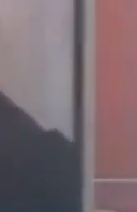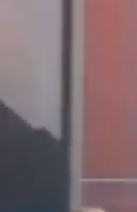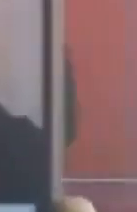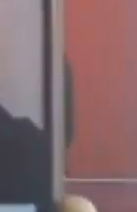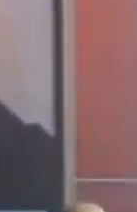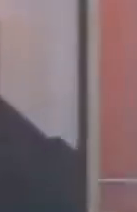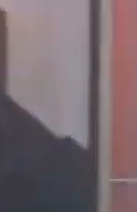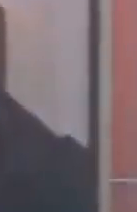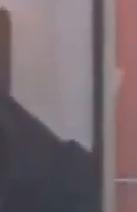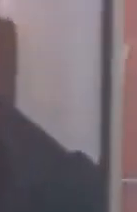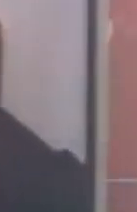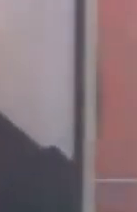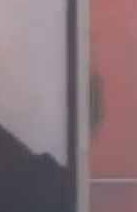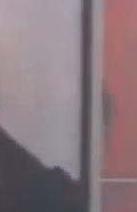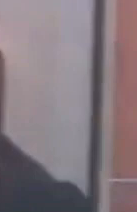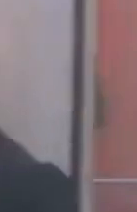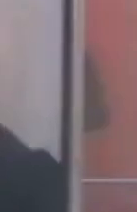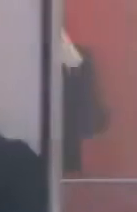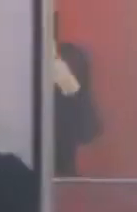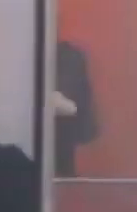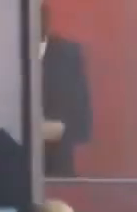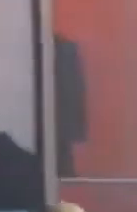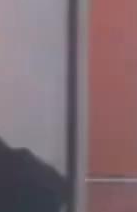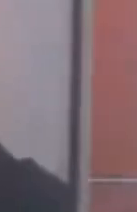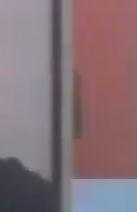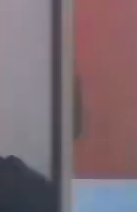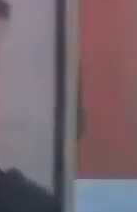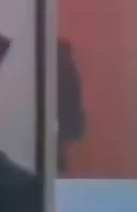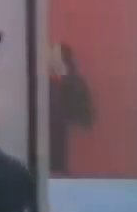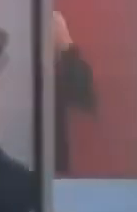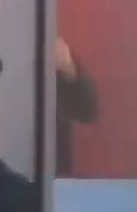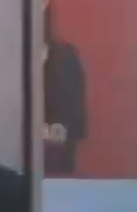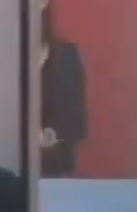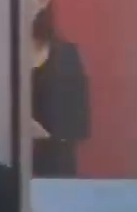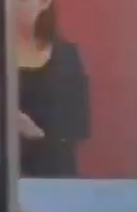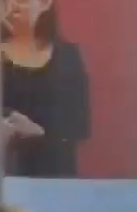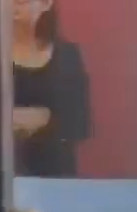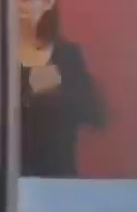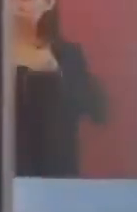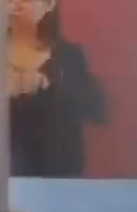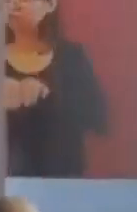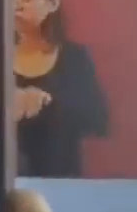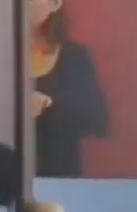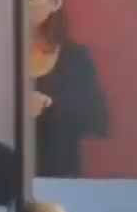gobernador, o sea, de que tiene que cambiar al fiscal. Entonces, yo creo que sí está dando